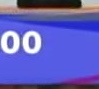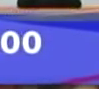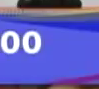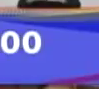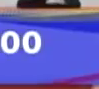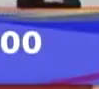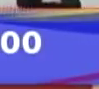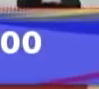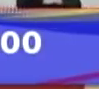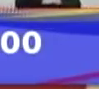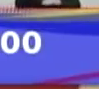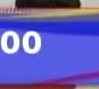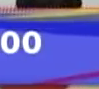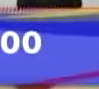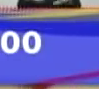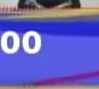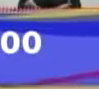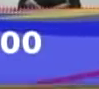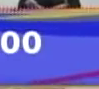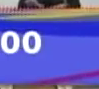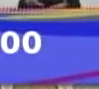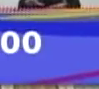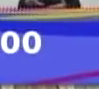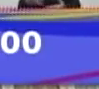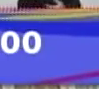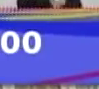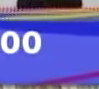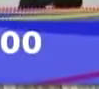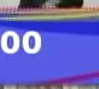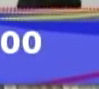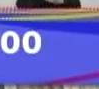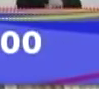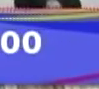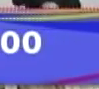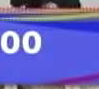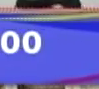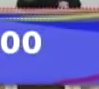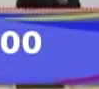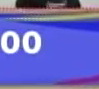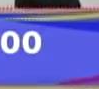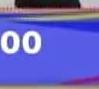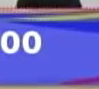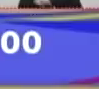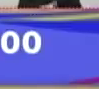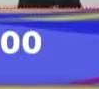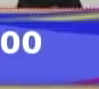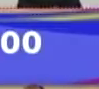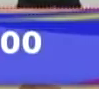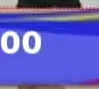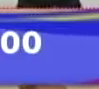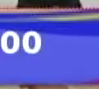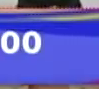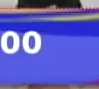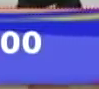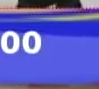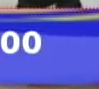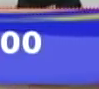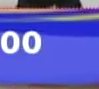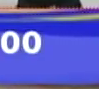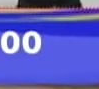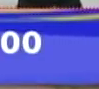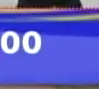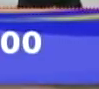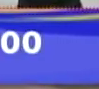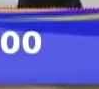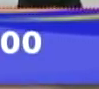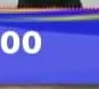496 apartamentos estamos entregando los últimos 100 en el día de hoy profe Mirna aquí estamos ciudadano